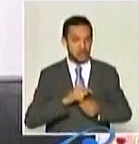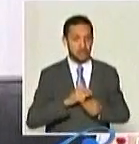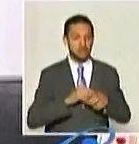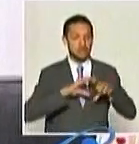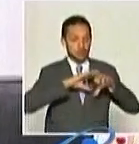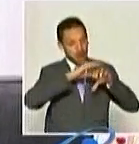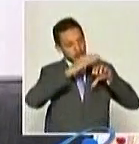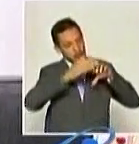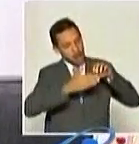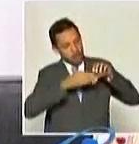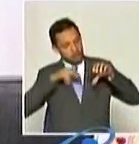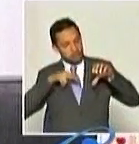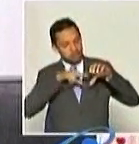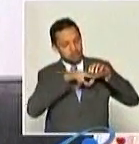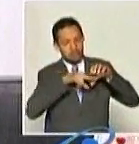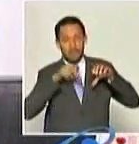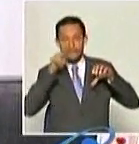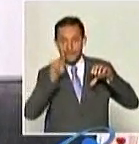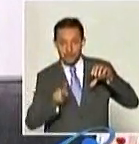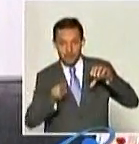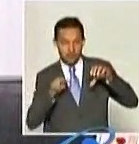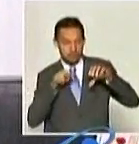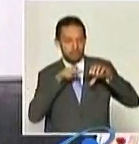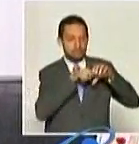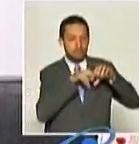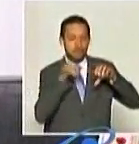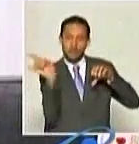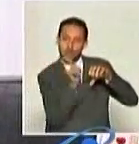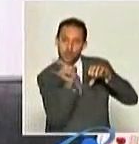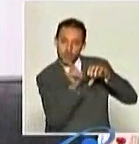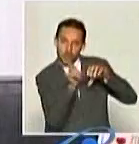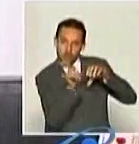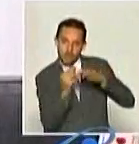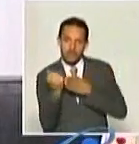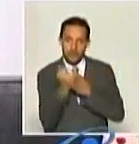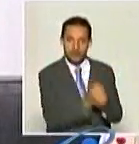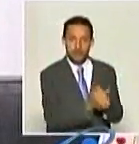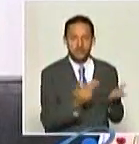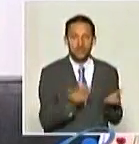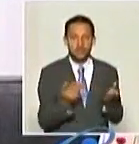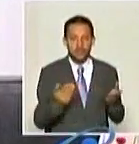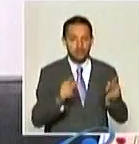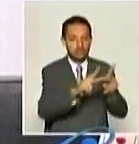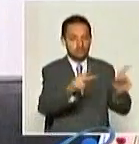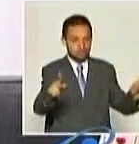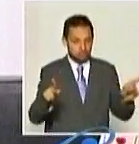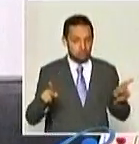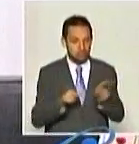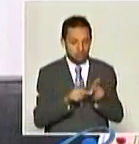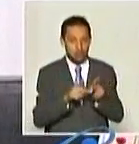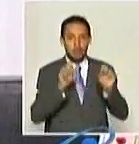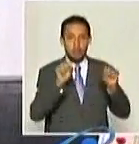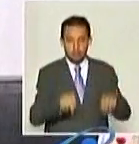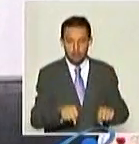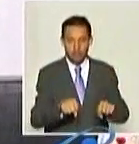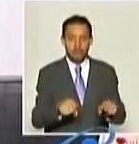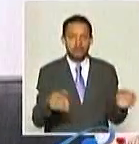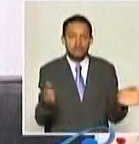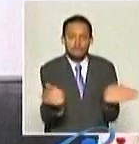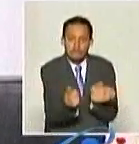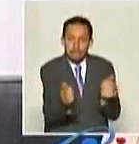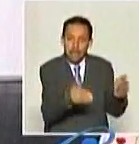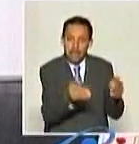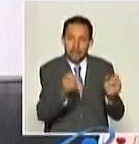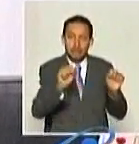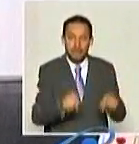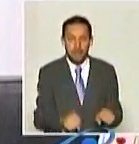máquinas muy accesibles al público, son máquinas que se pueden tener en un consultorio sin ningún tipo de riesgo y obviamente que